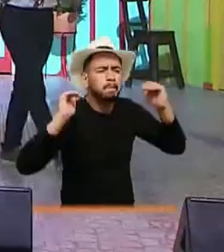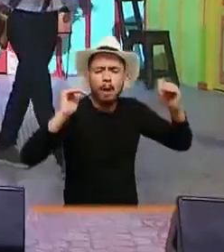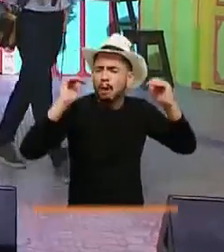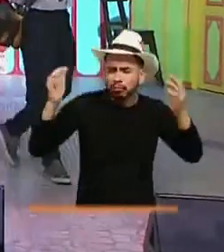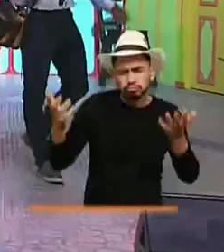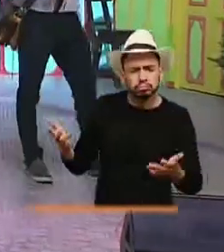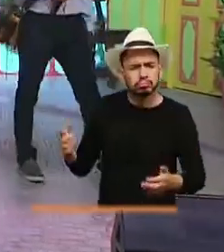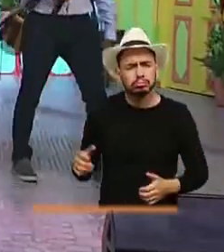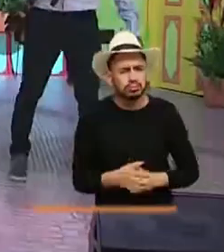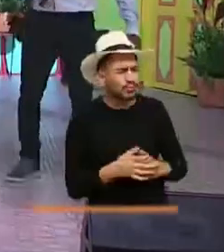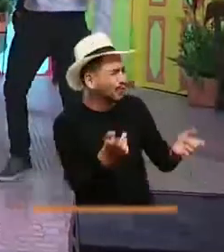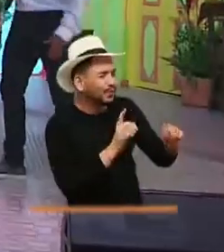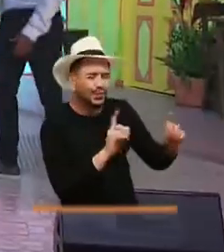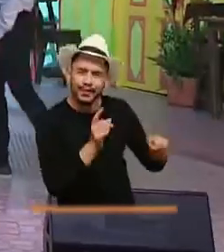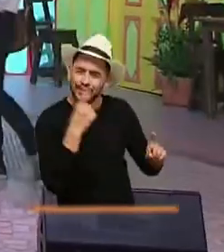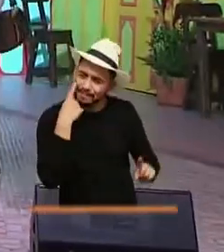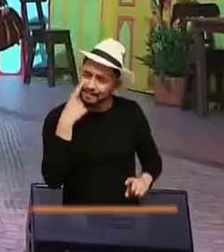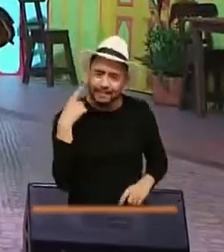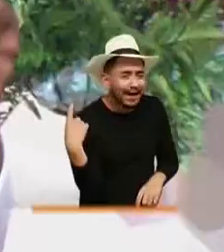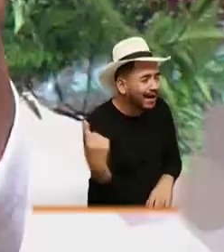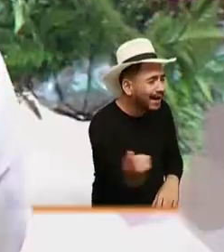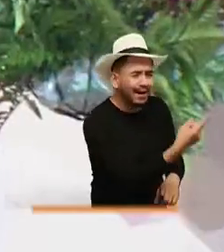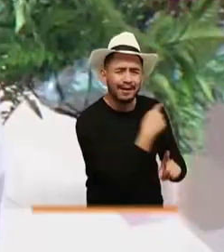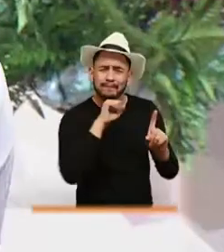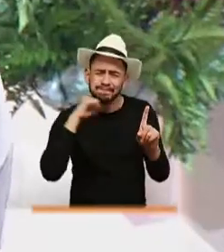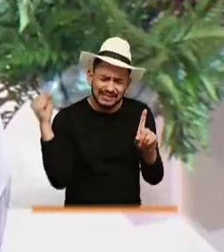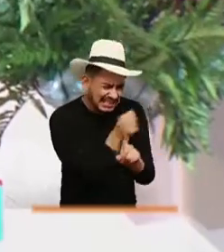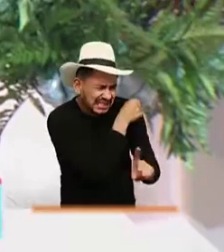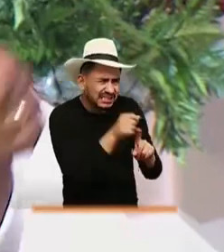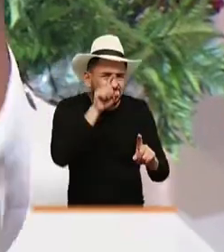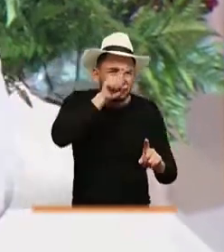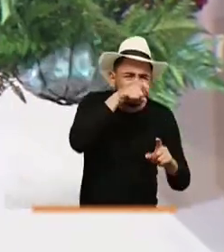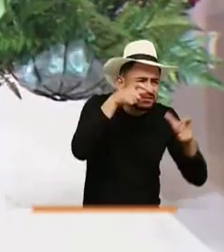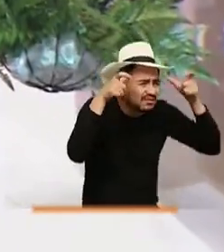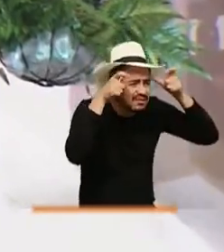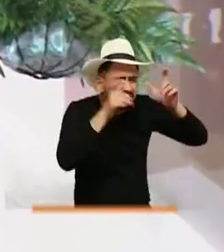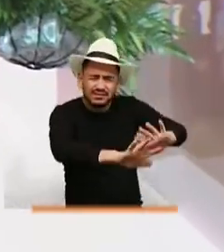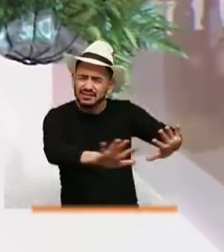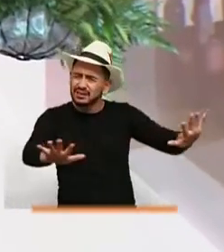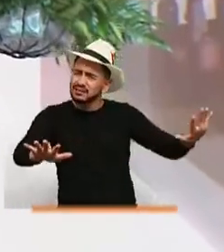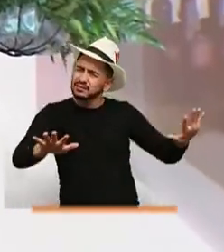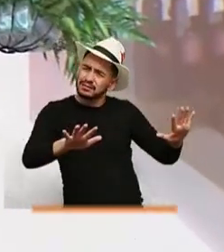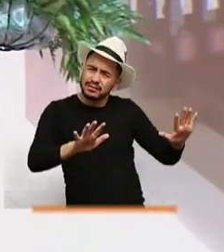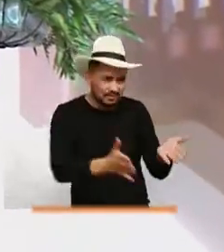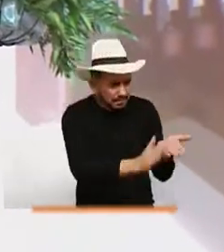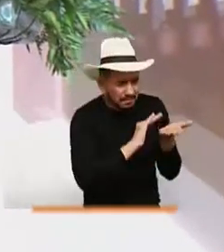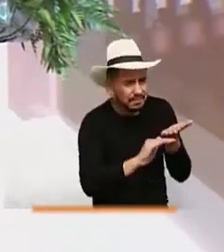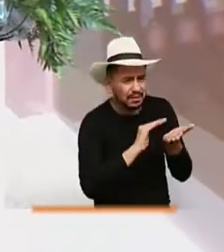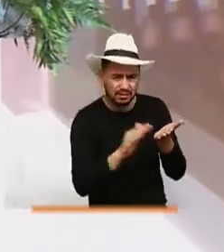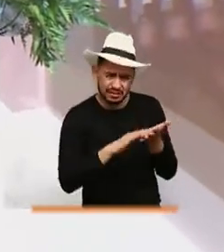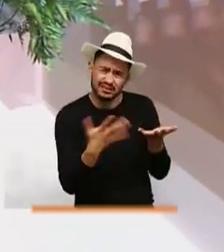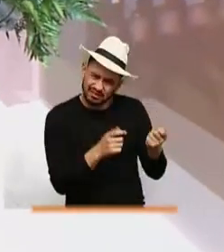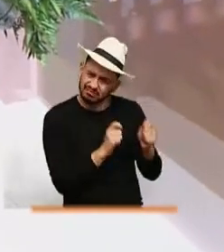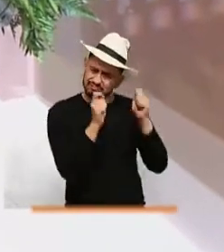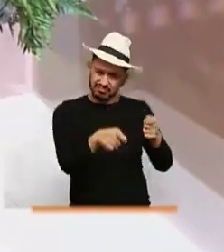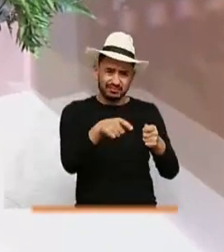maltratar animales, loros, cabras o un marrano. perdónelos porque ellos, por